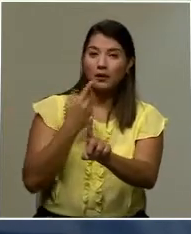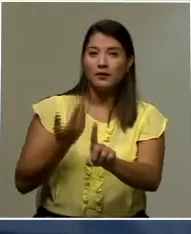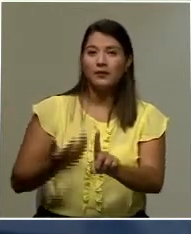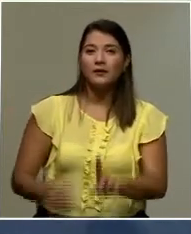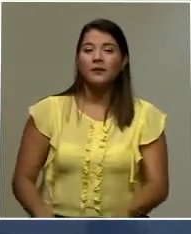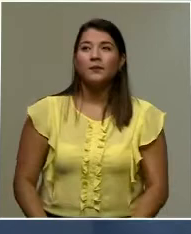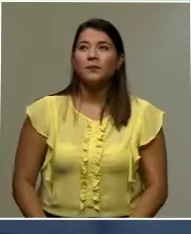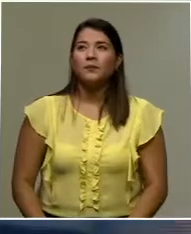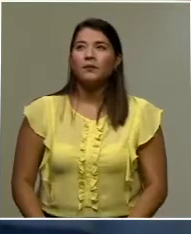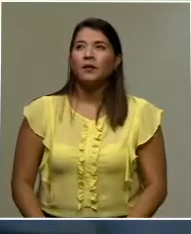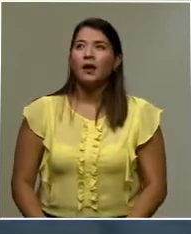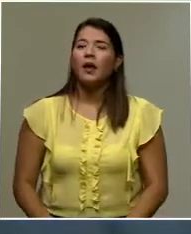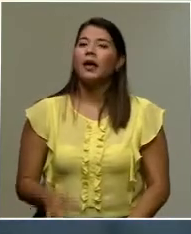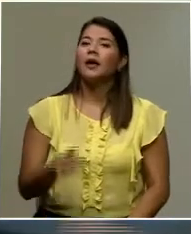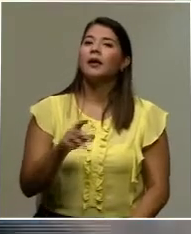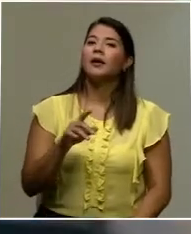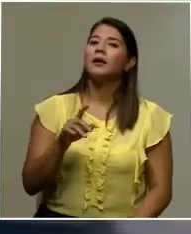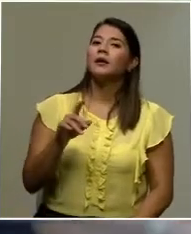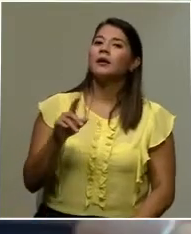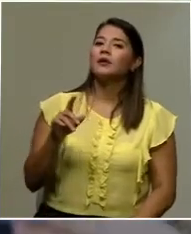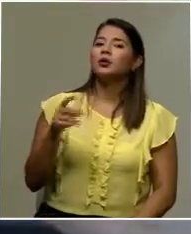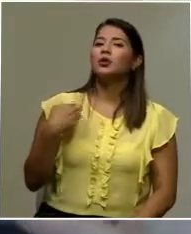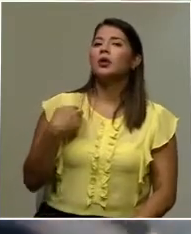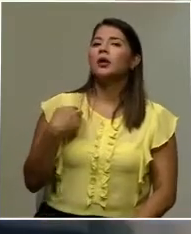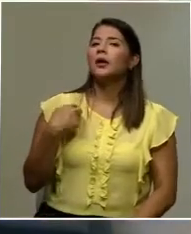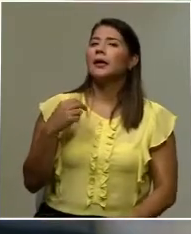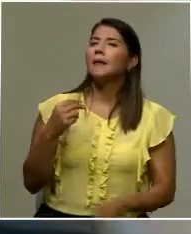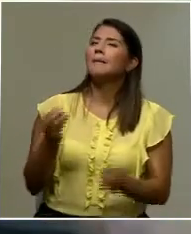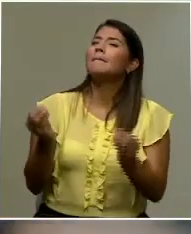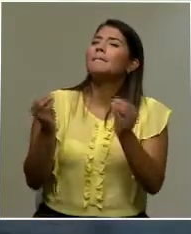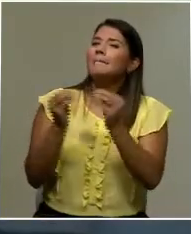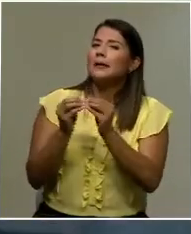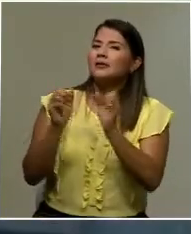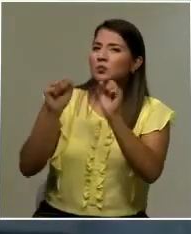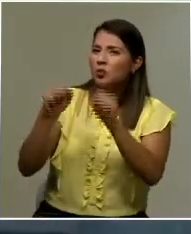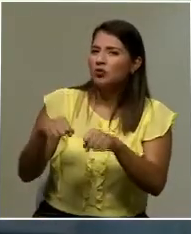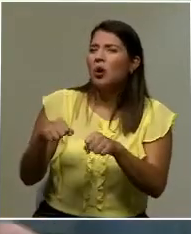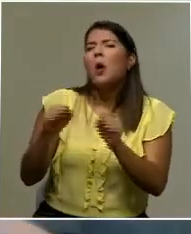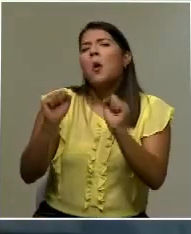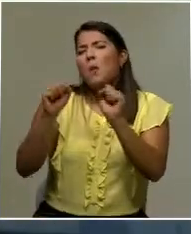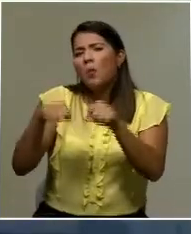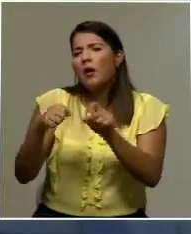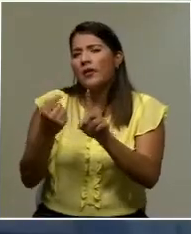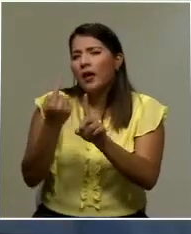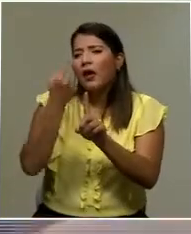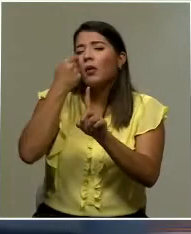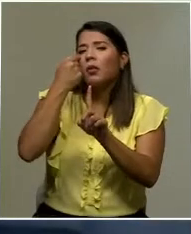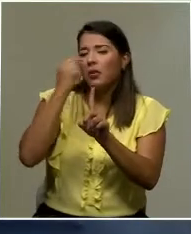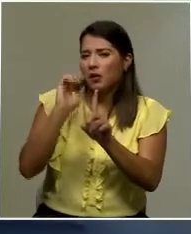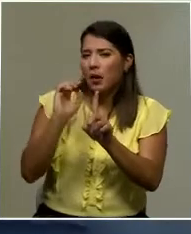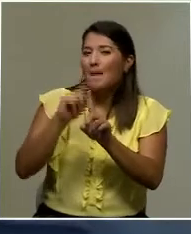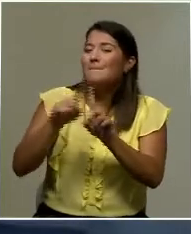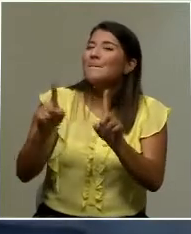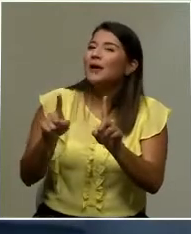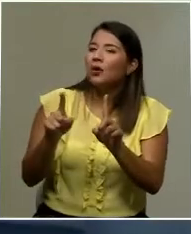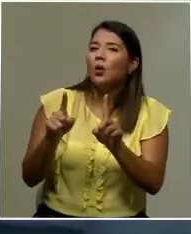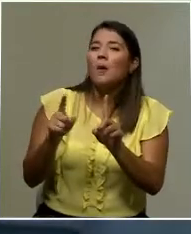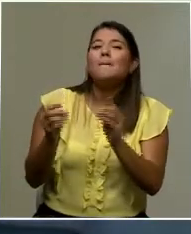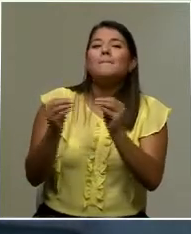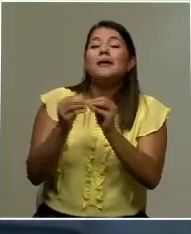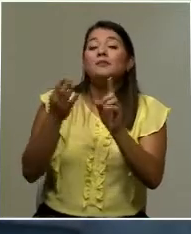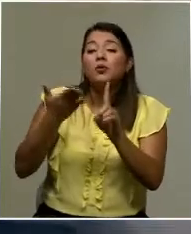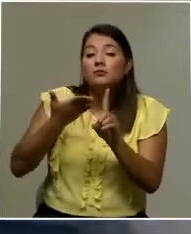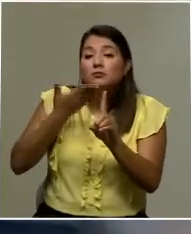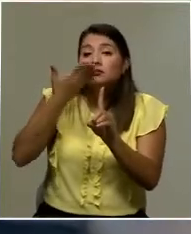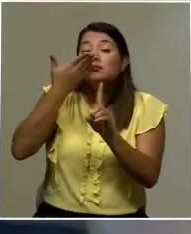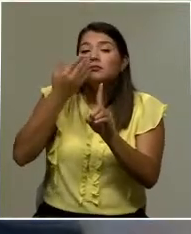No, es más bien que la respiramos. O sea, es posible que se le peguen a uno al ojo o algo así, pero eso es poco probable, porque estamos respirando un